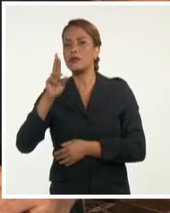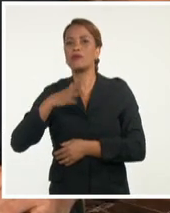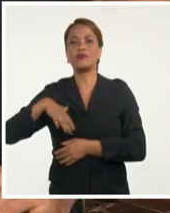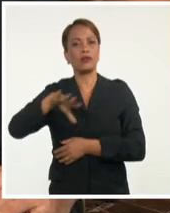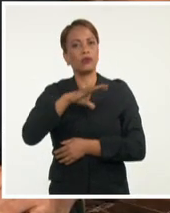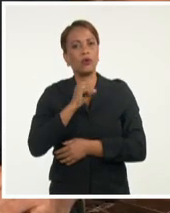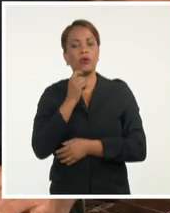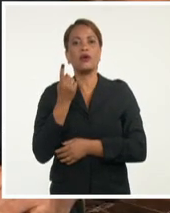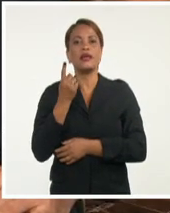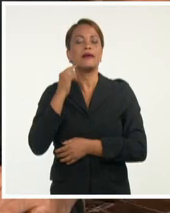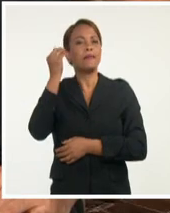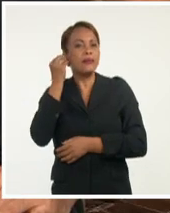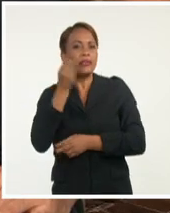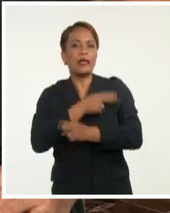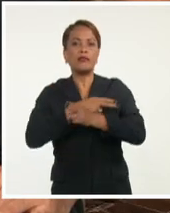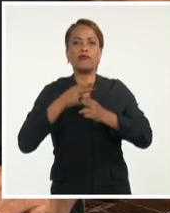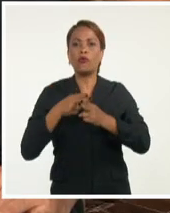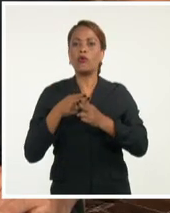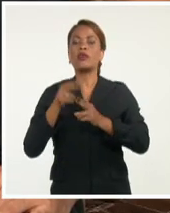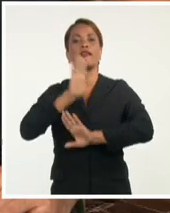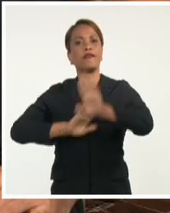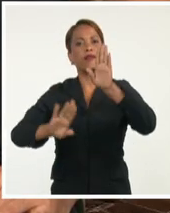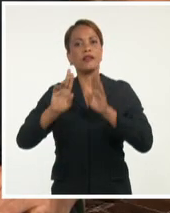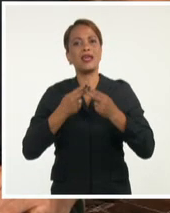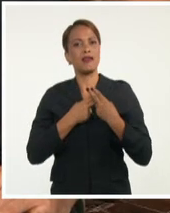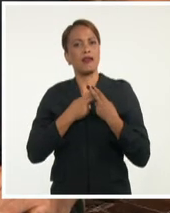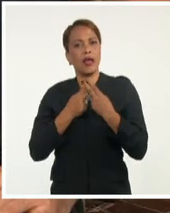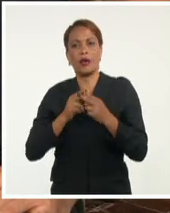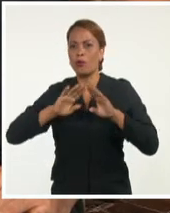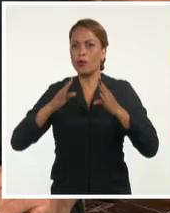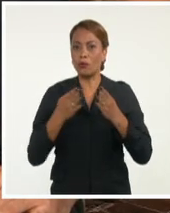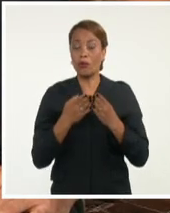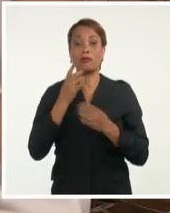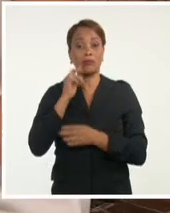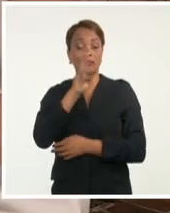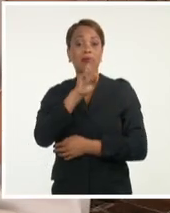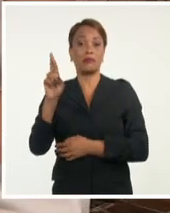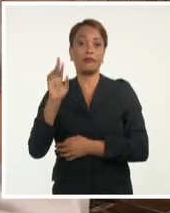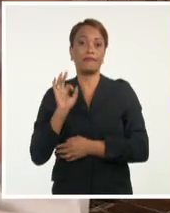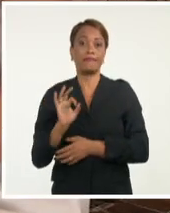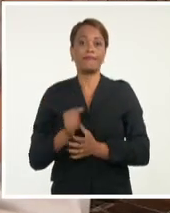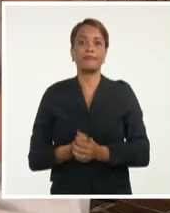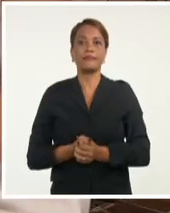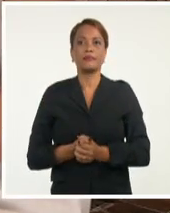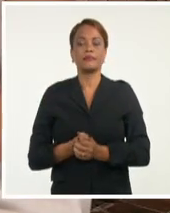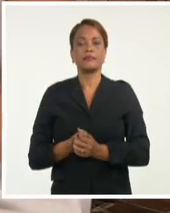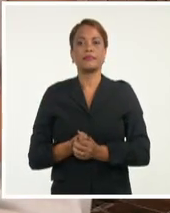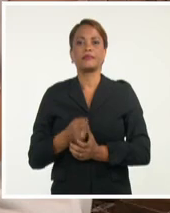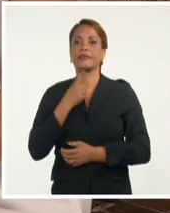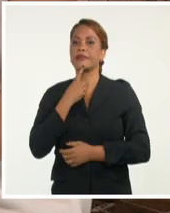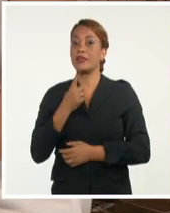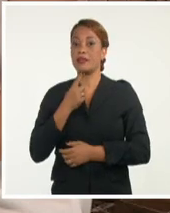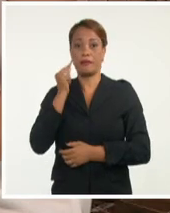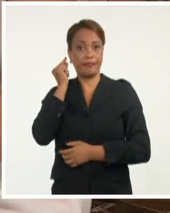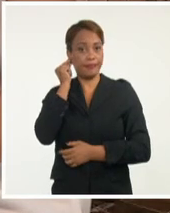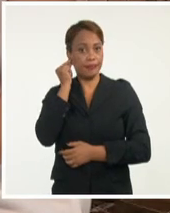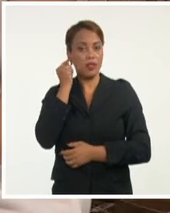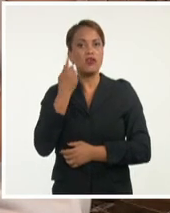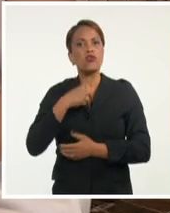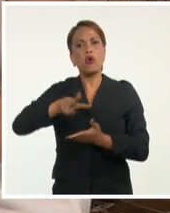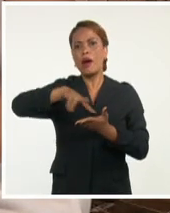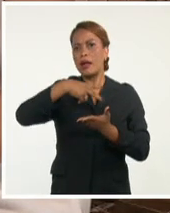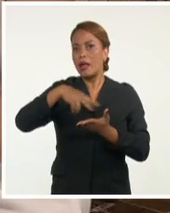ideal que tenemos que defender claramente como individuo interior la sociedad. Como bailarina y profesora joven de la Universidad de